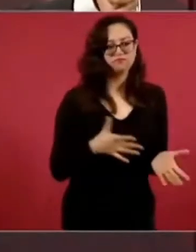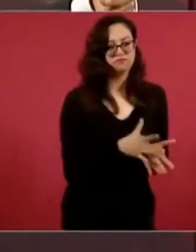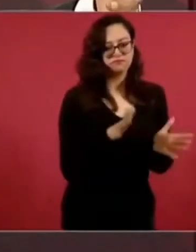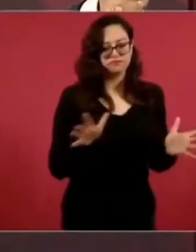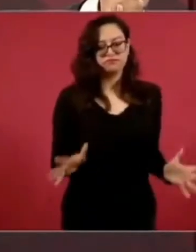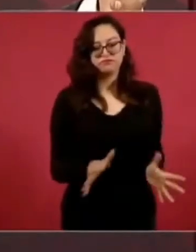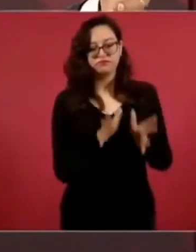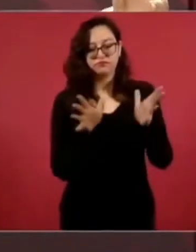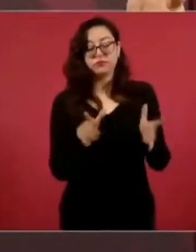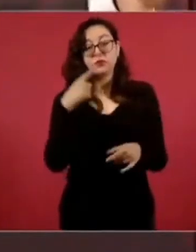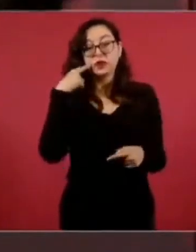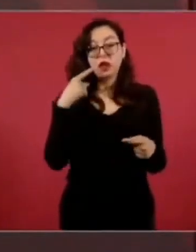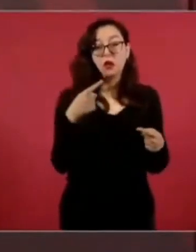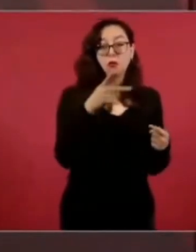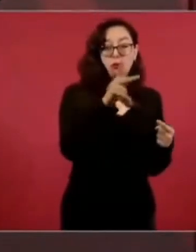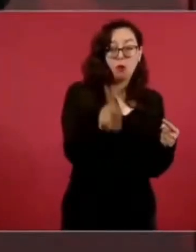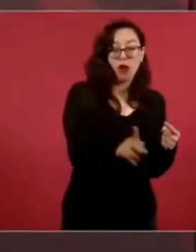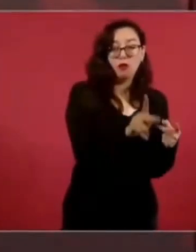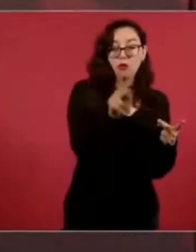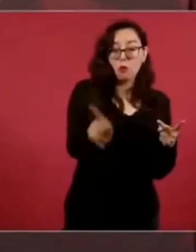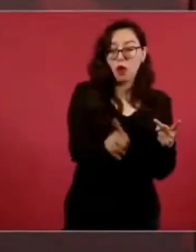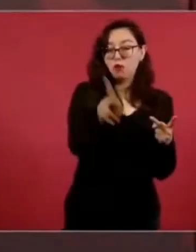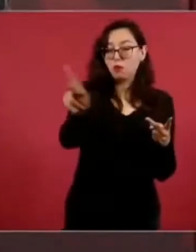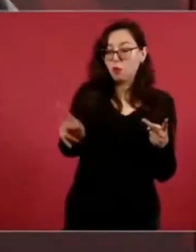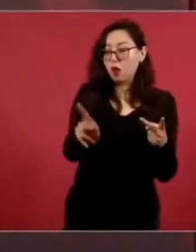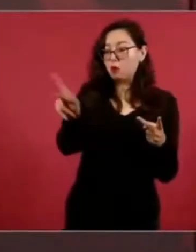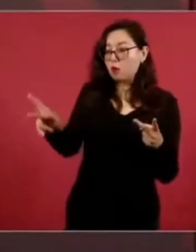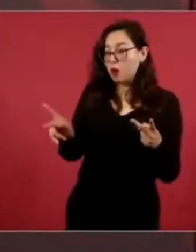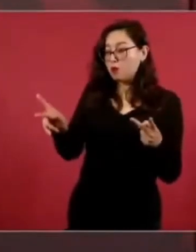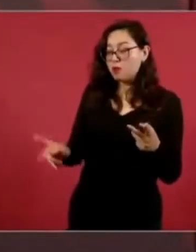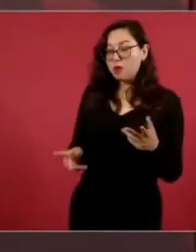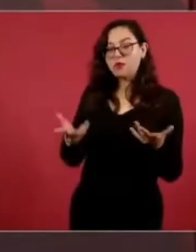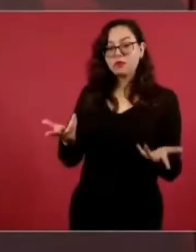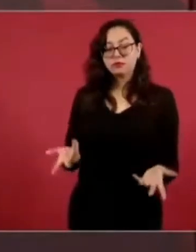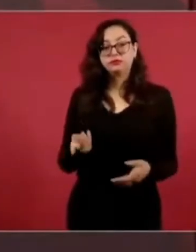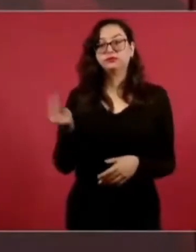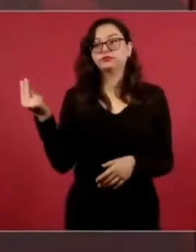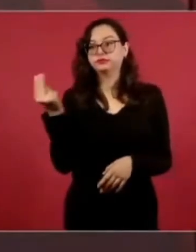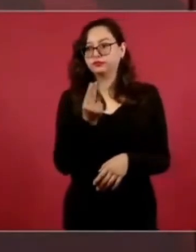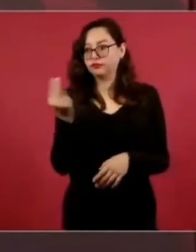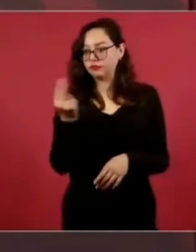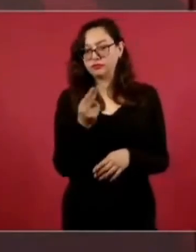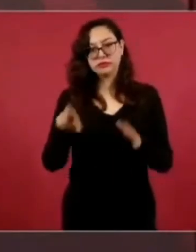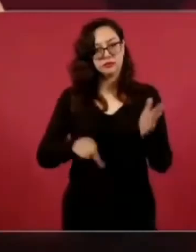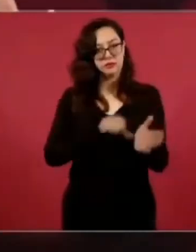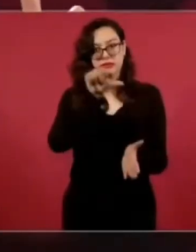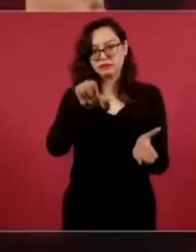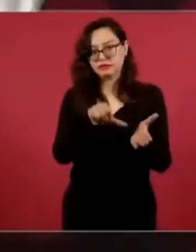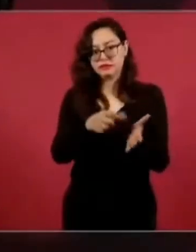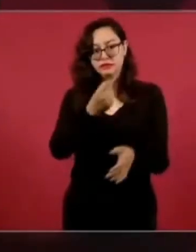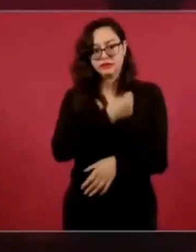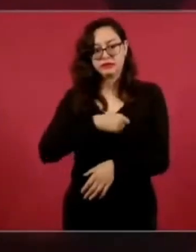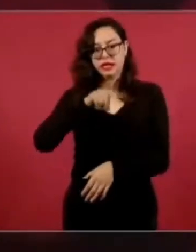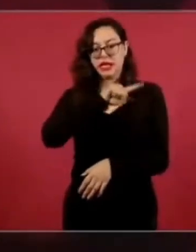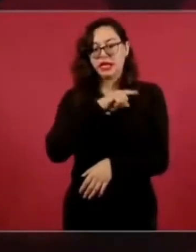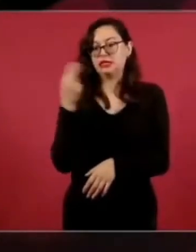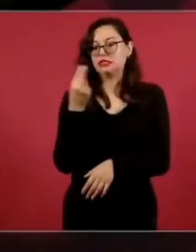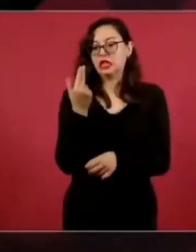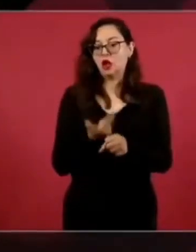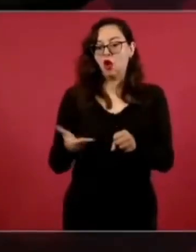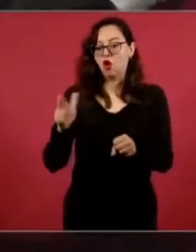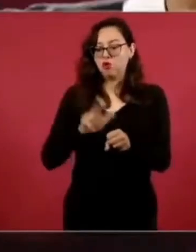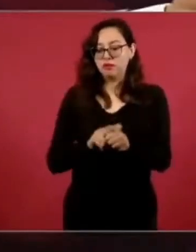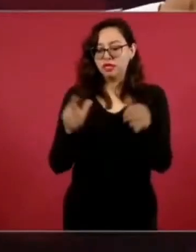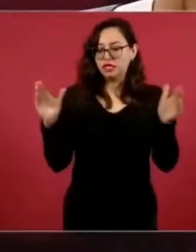pueblos y hospitales de 40 camas para la atención de